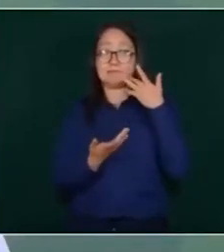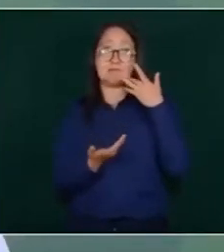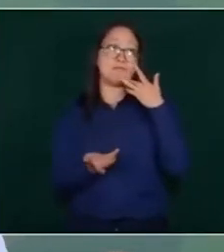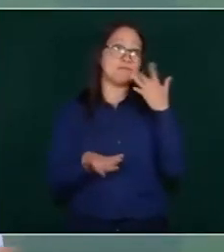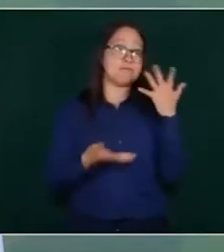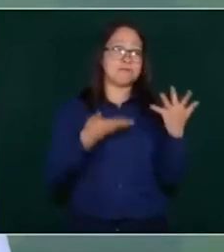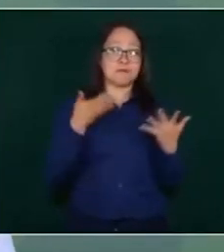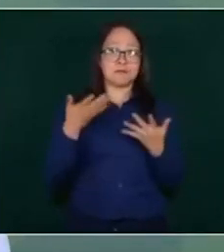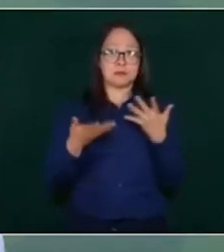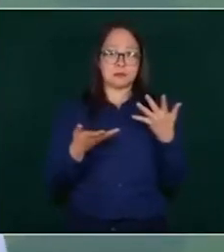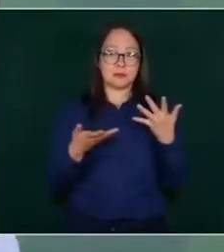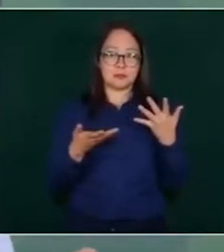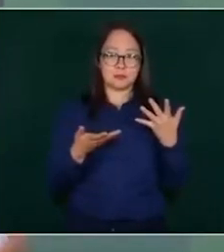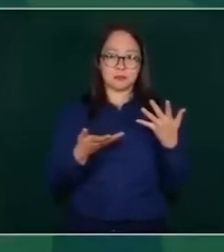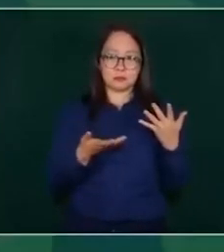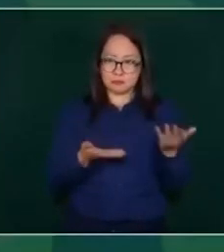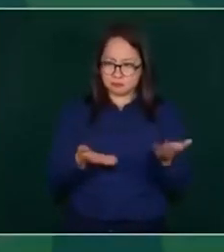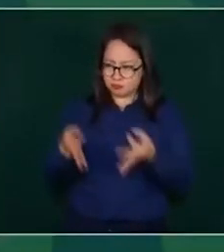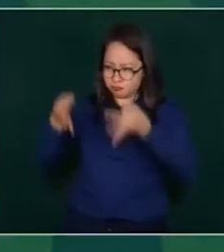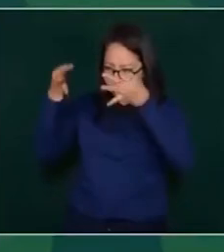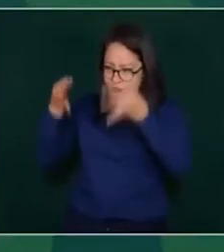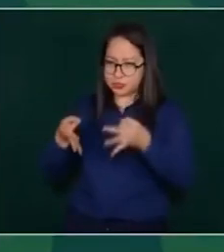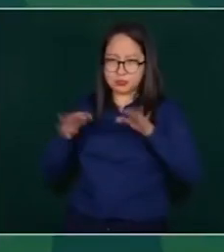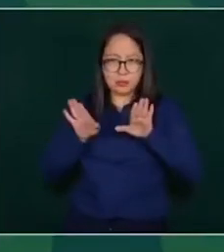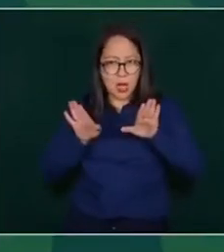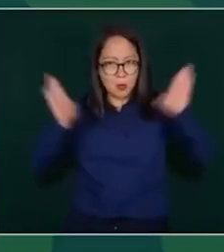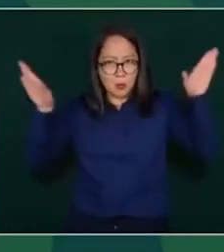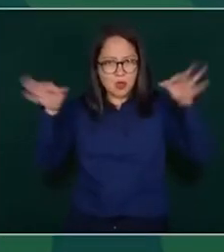un aeropuerto de calidad.